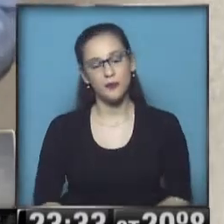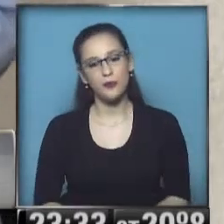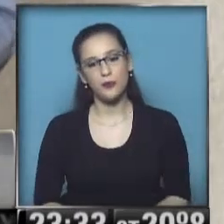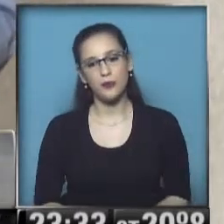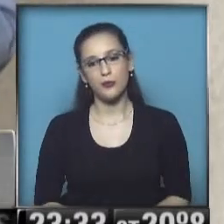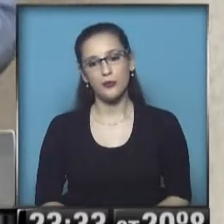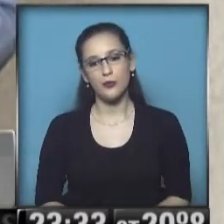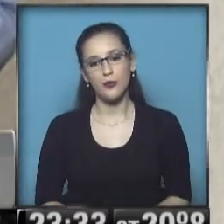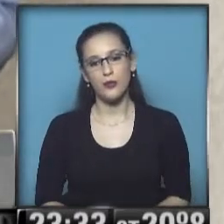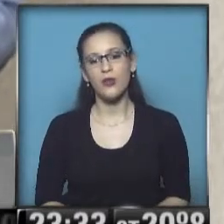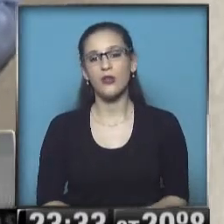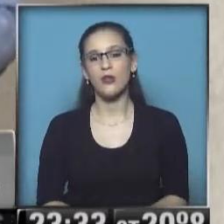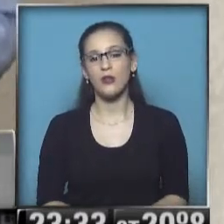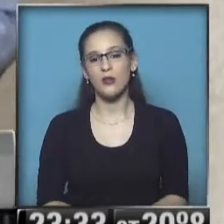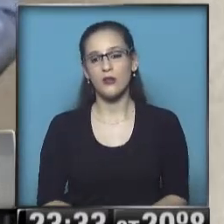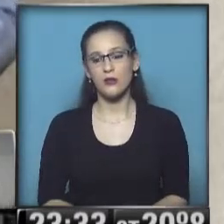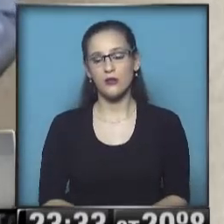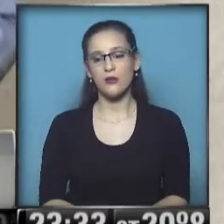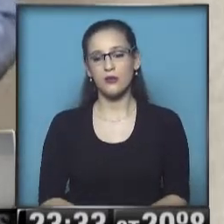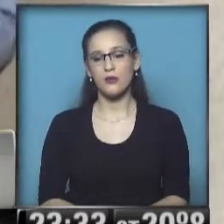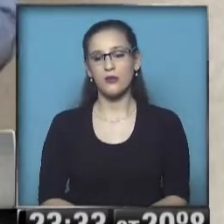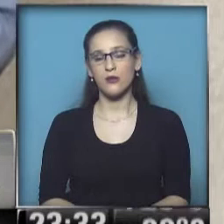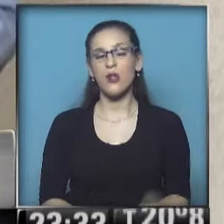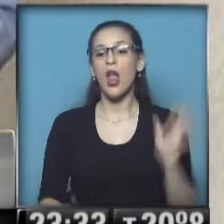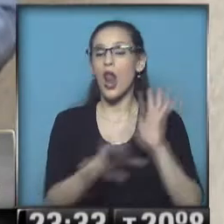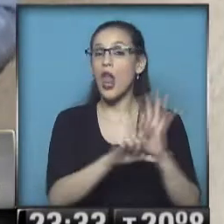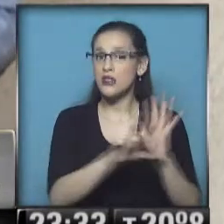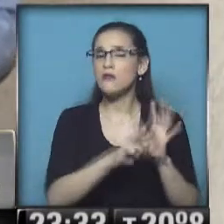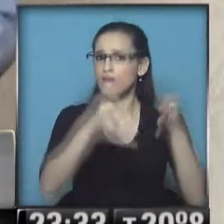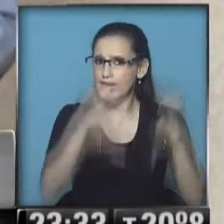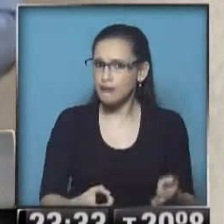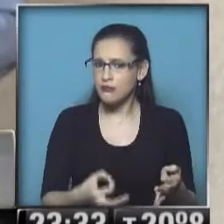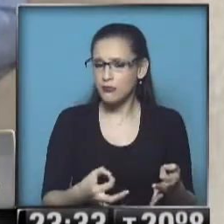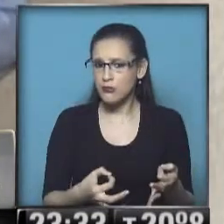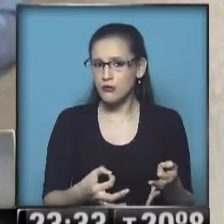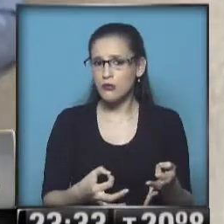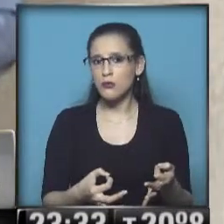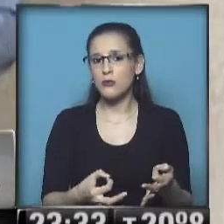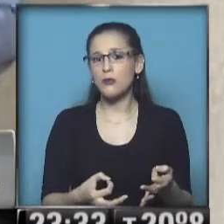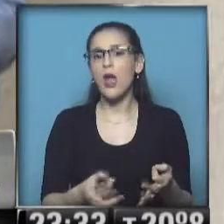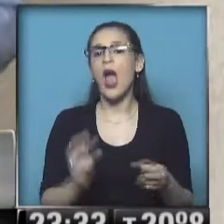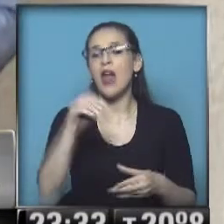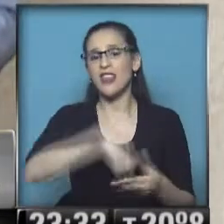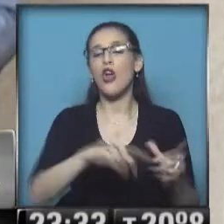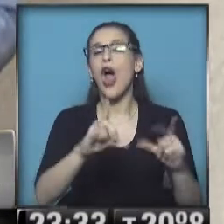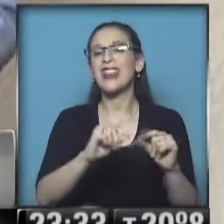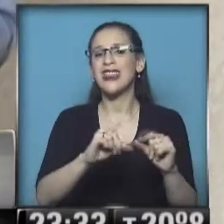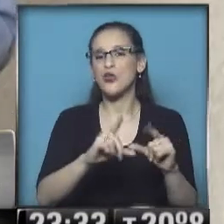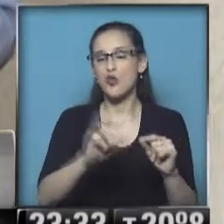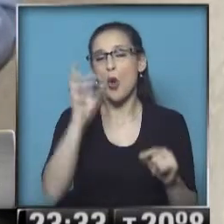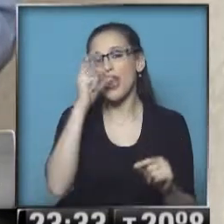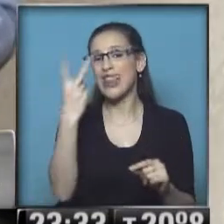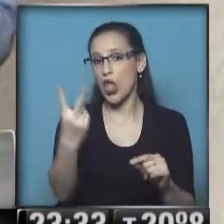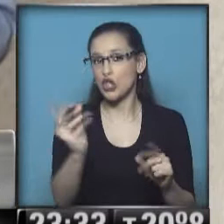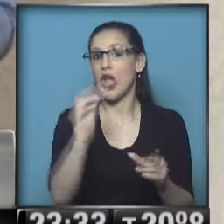raigambre desde el punto de vista de la legitimidad, porque los representantes del pueblo, tal cual lo estipula el artículo 22 de la Constitución Nacional,